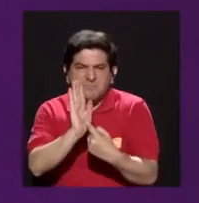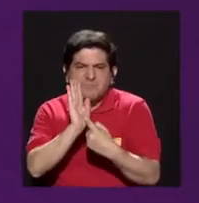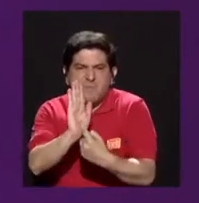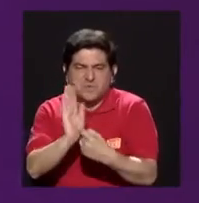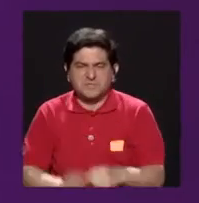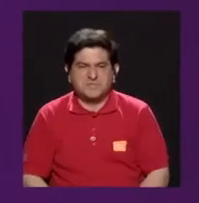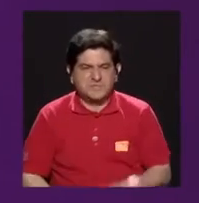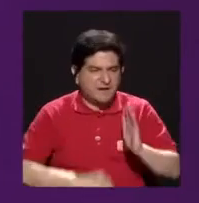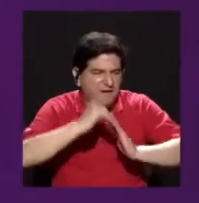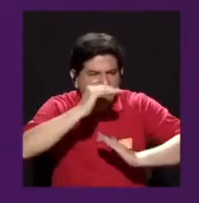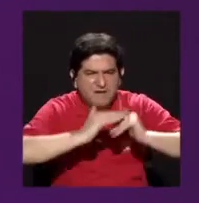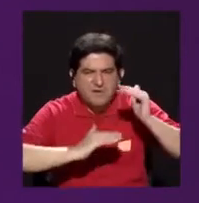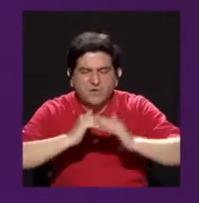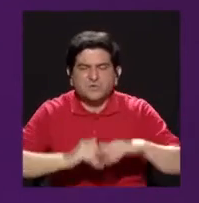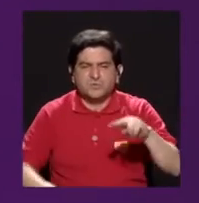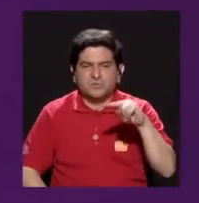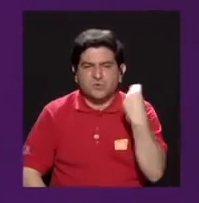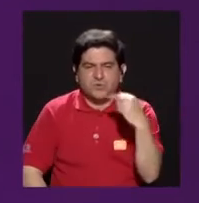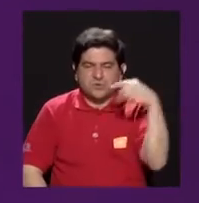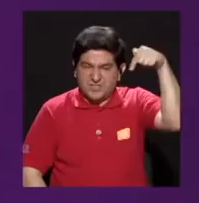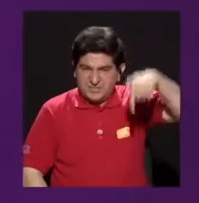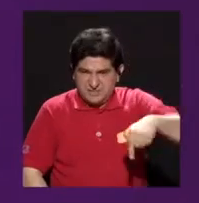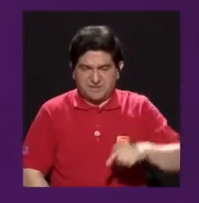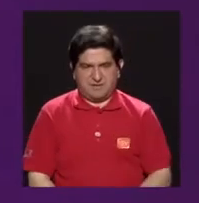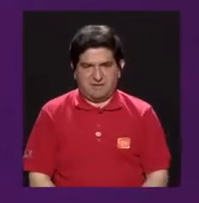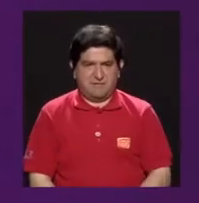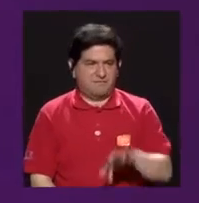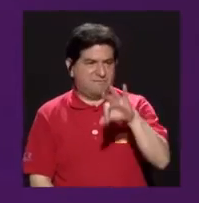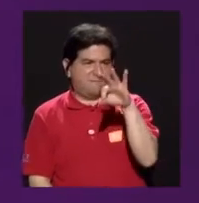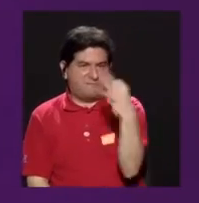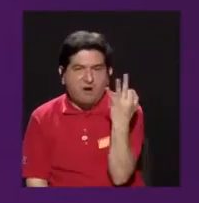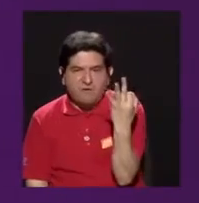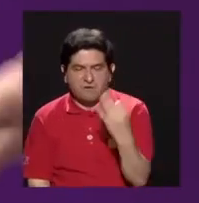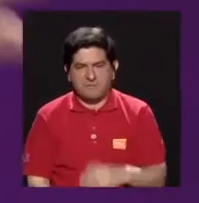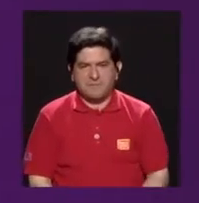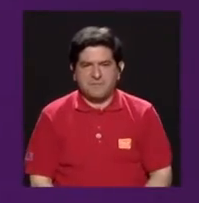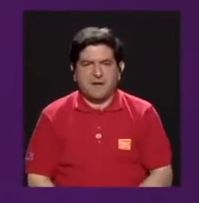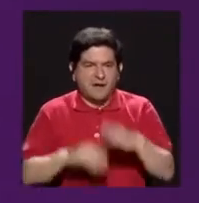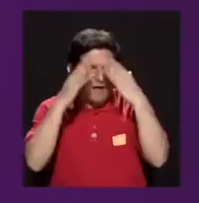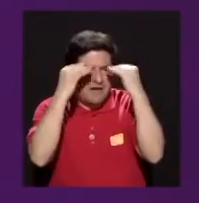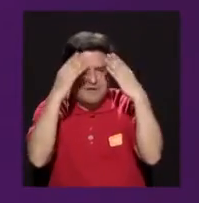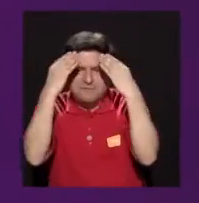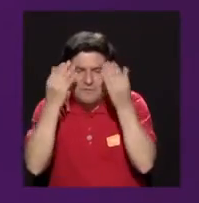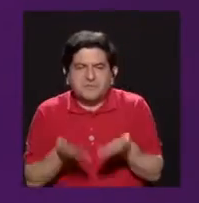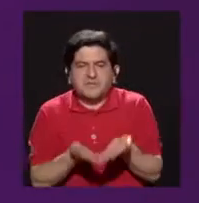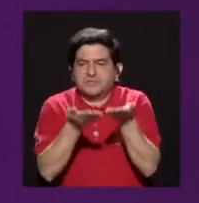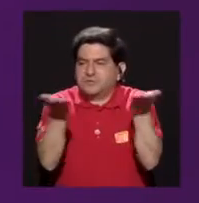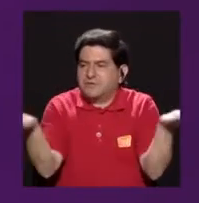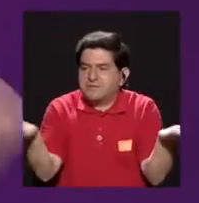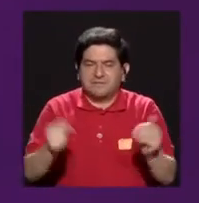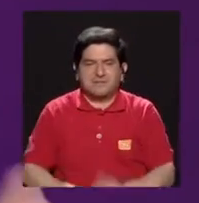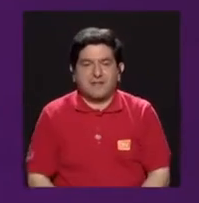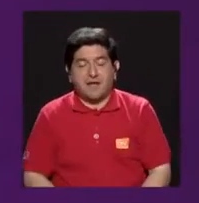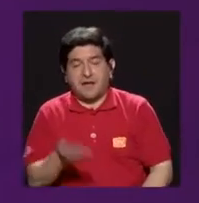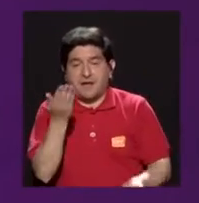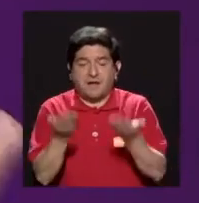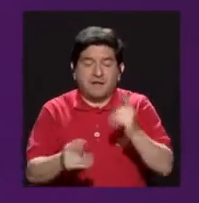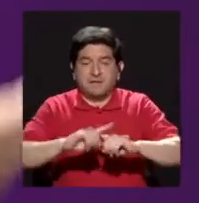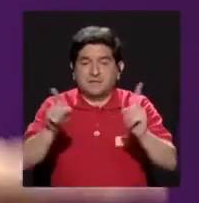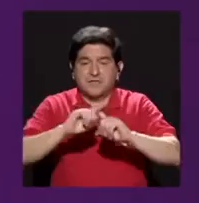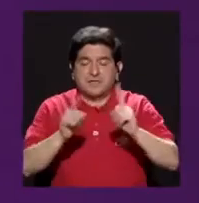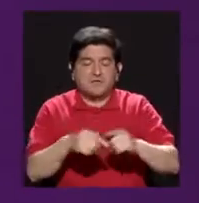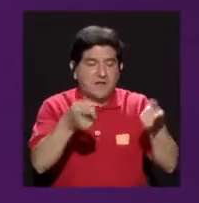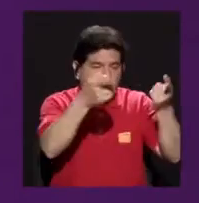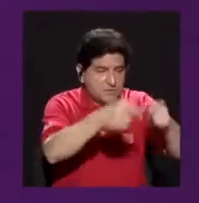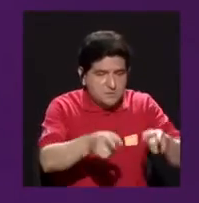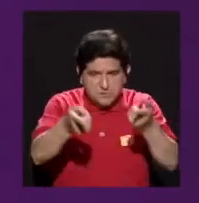forma en la que se construyen las noticias acá, la forma en que se reporta y se informa, digamos, sobre ciertos